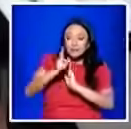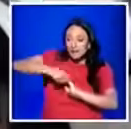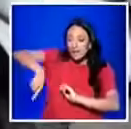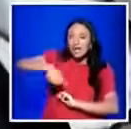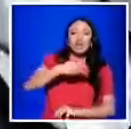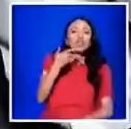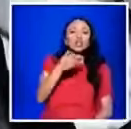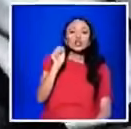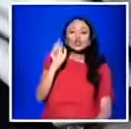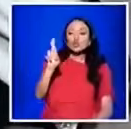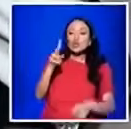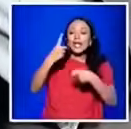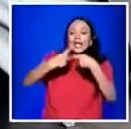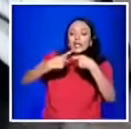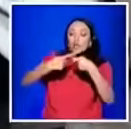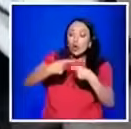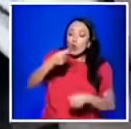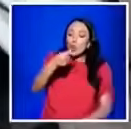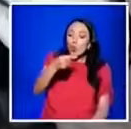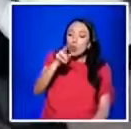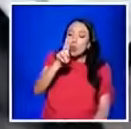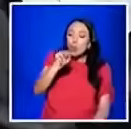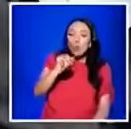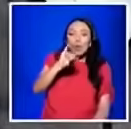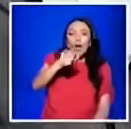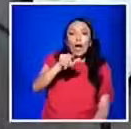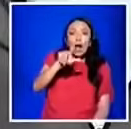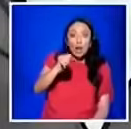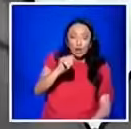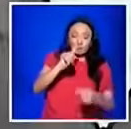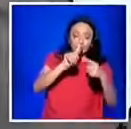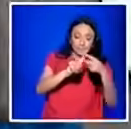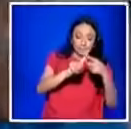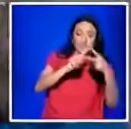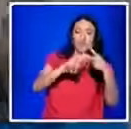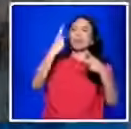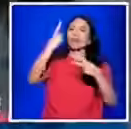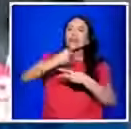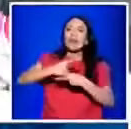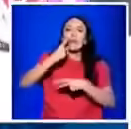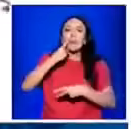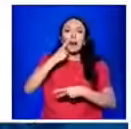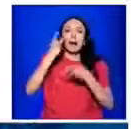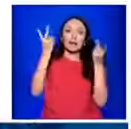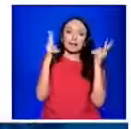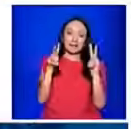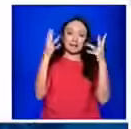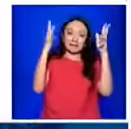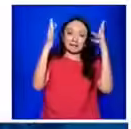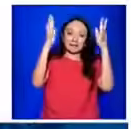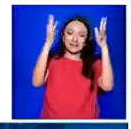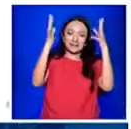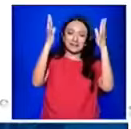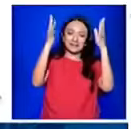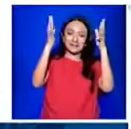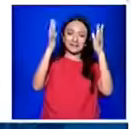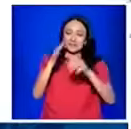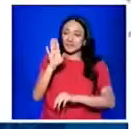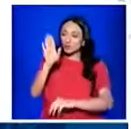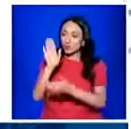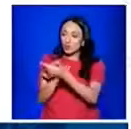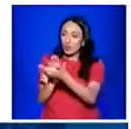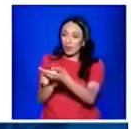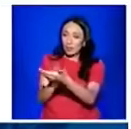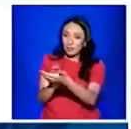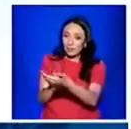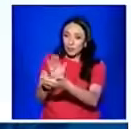Guajaló, celebrando los 101 años y también es el Día del Padre. Un aplauso para el padre, para el hijo,